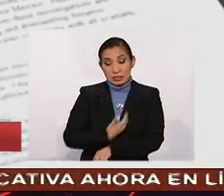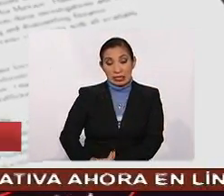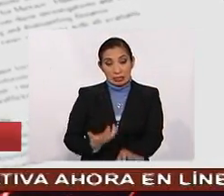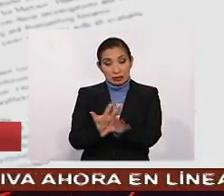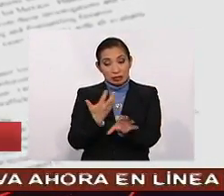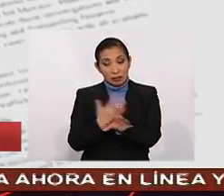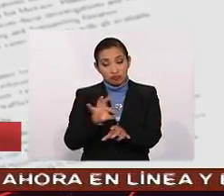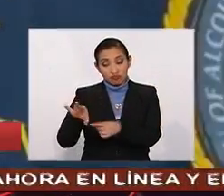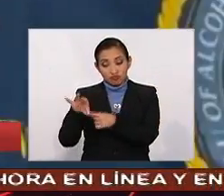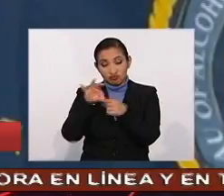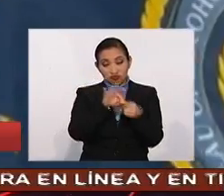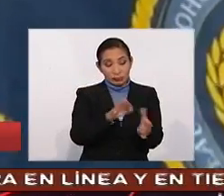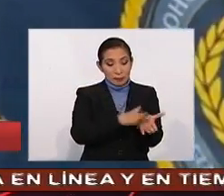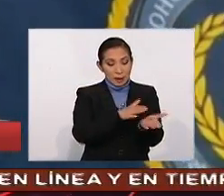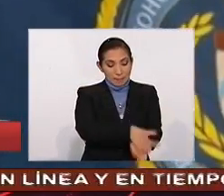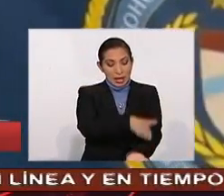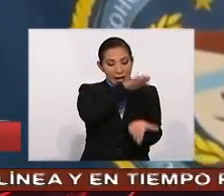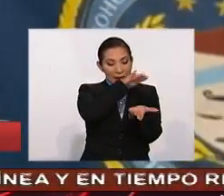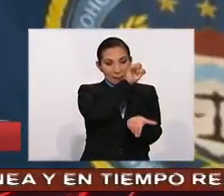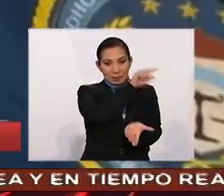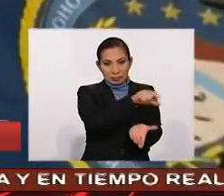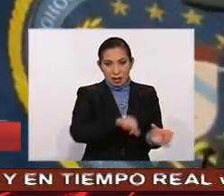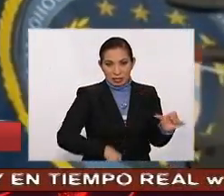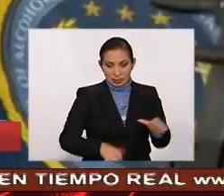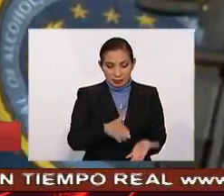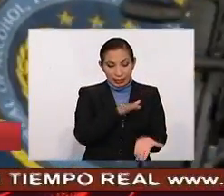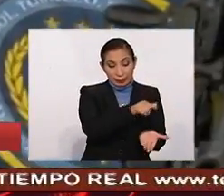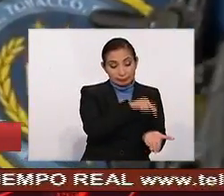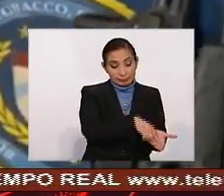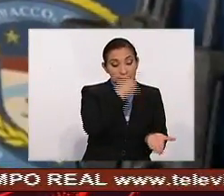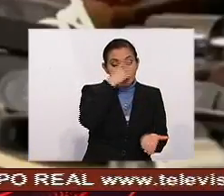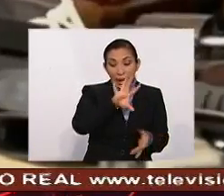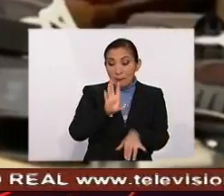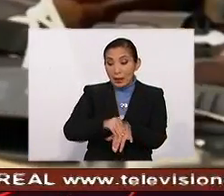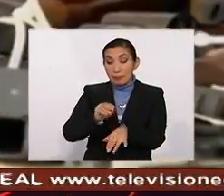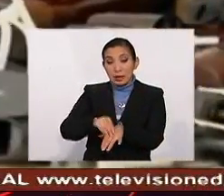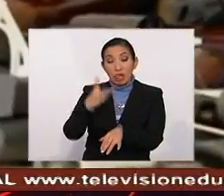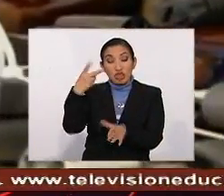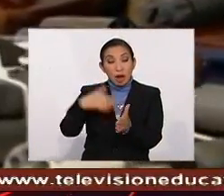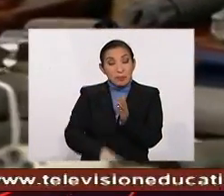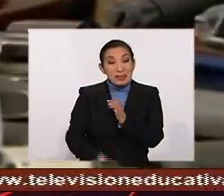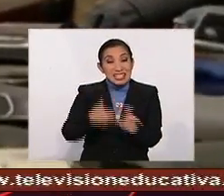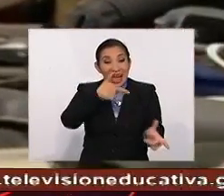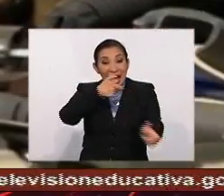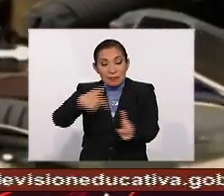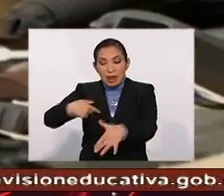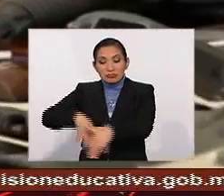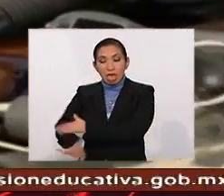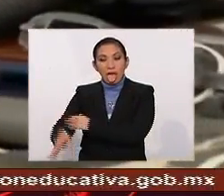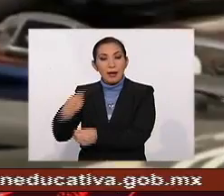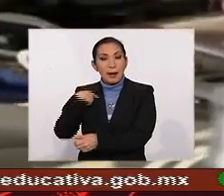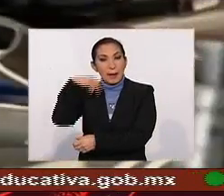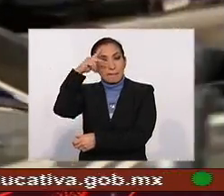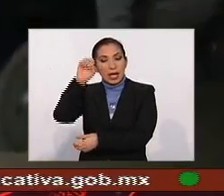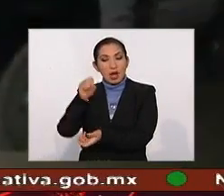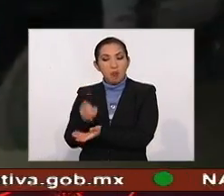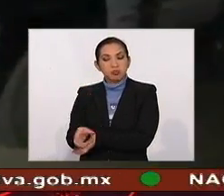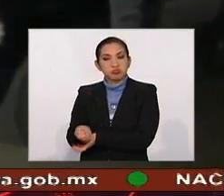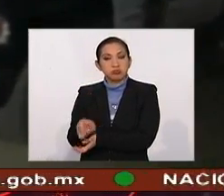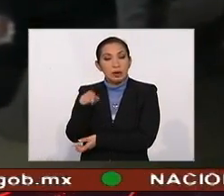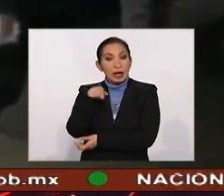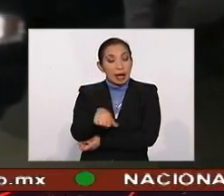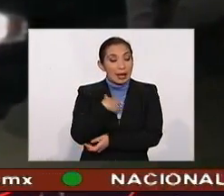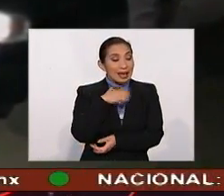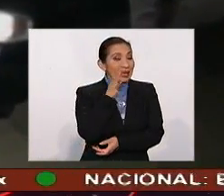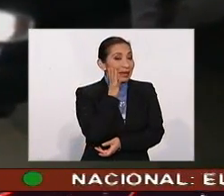Obama entregar al Congreso los documentos de la operación, que permitió la entrada ilegal de más de 2,000 armas a México. Con este nuevo fallo, el